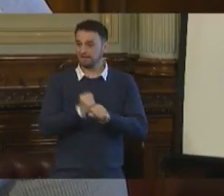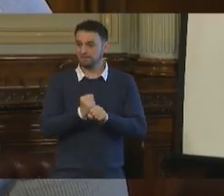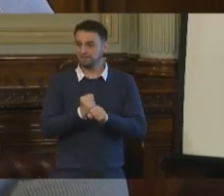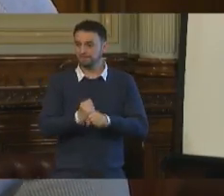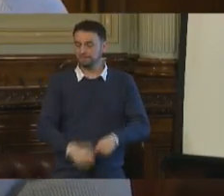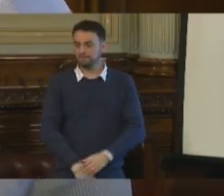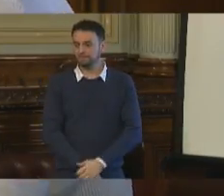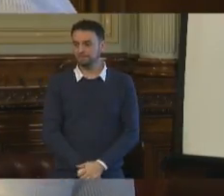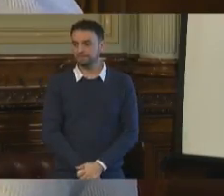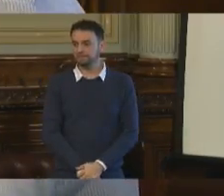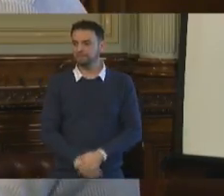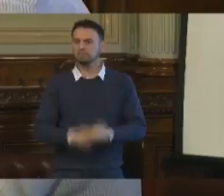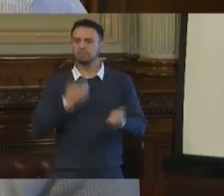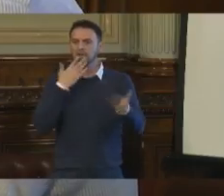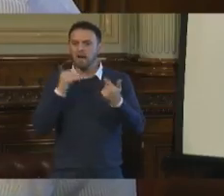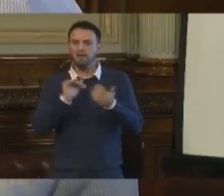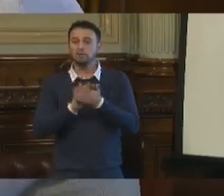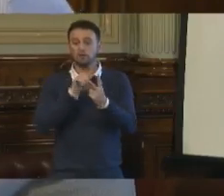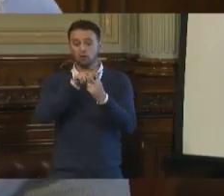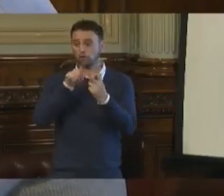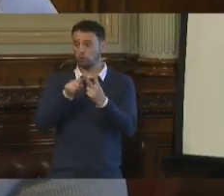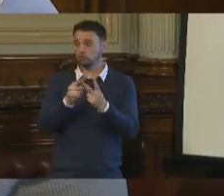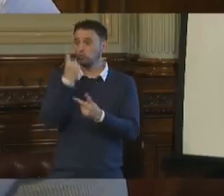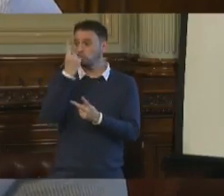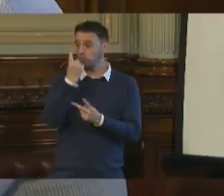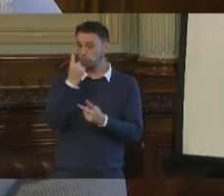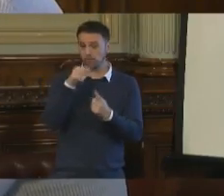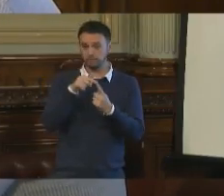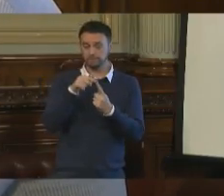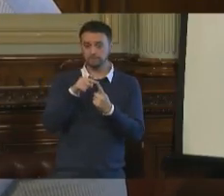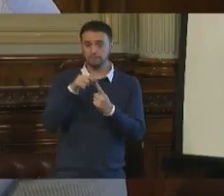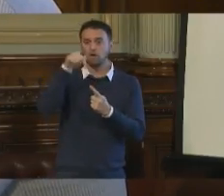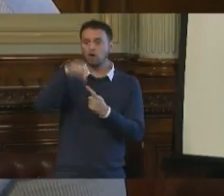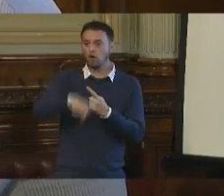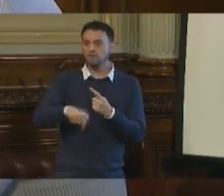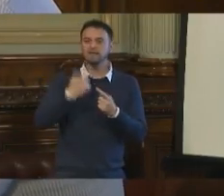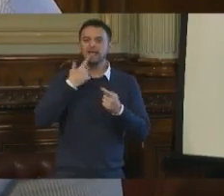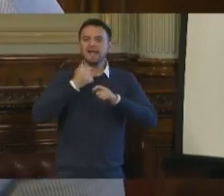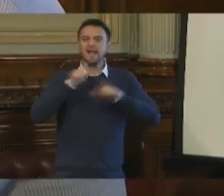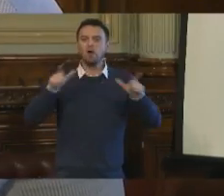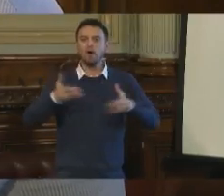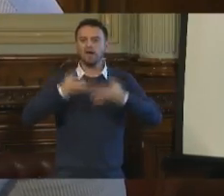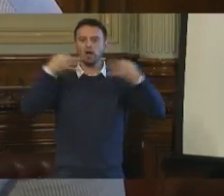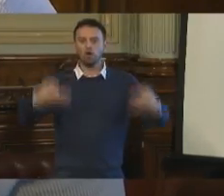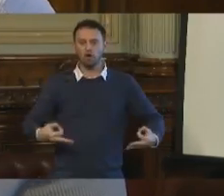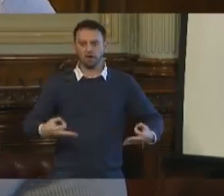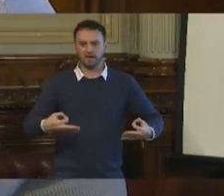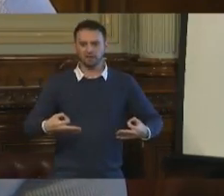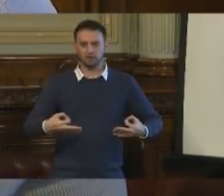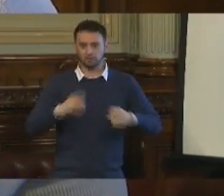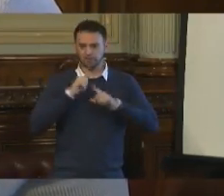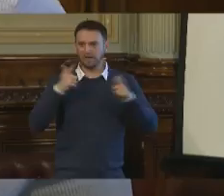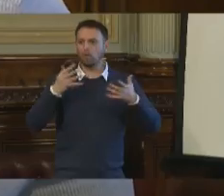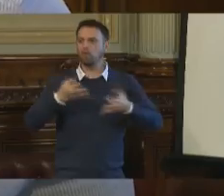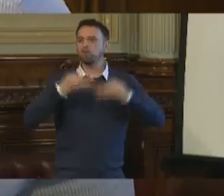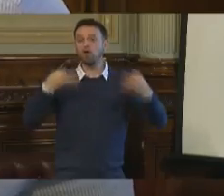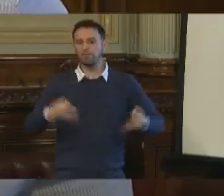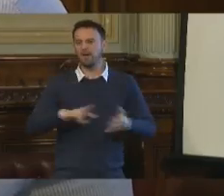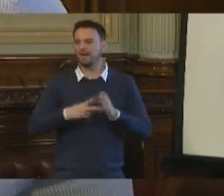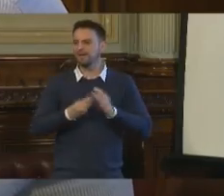a a charlar sobre dos ejes uno que es lo que nosotros llamamos el lenguaje correcto con lenguaje adecuado